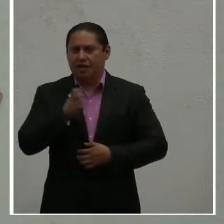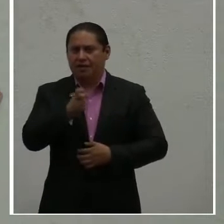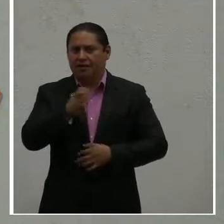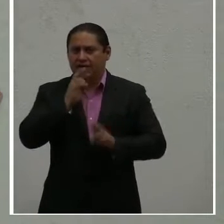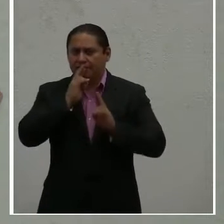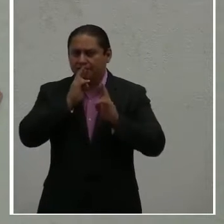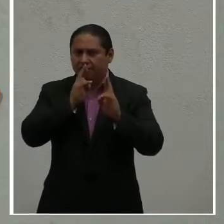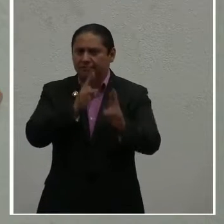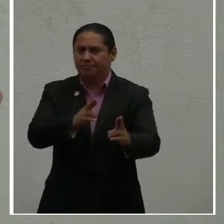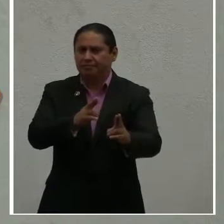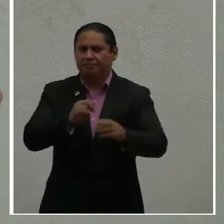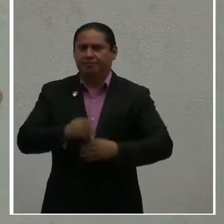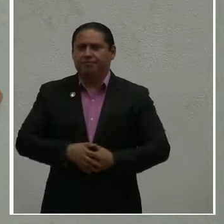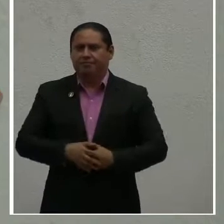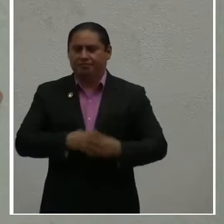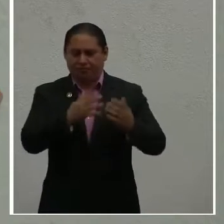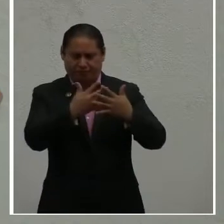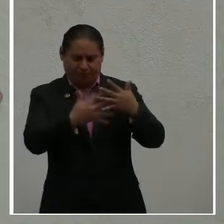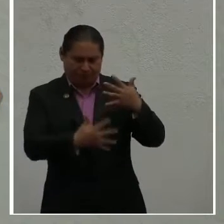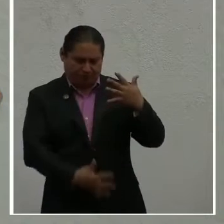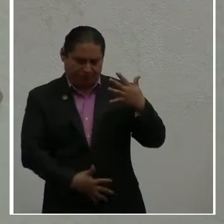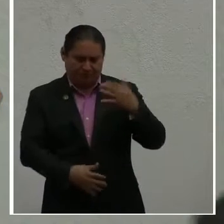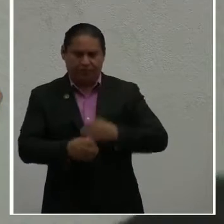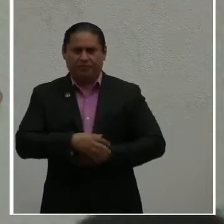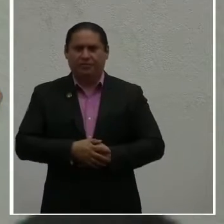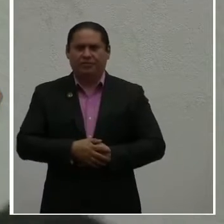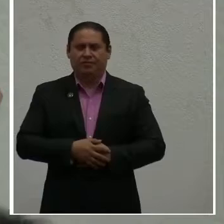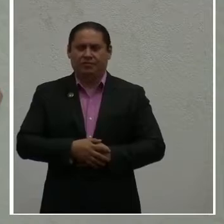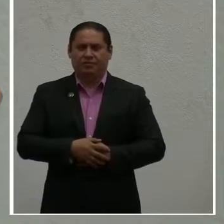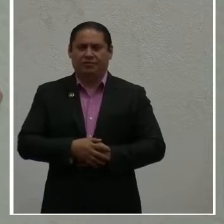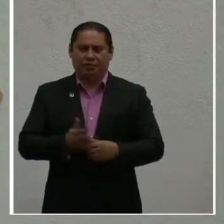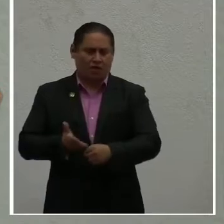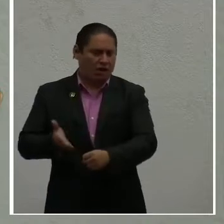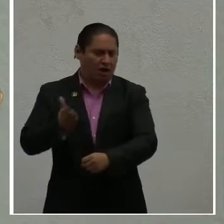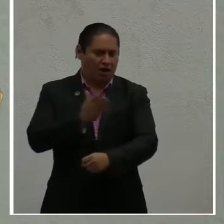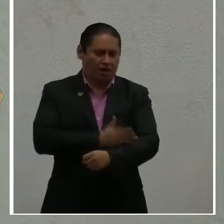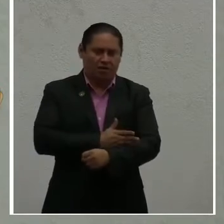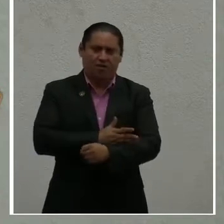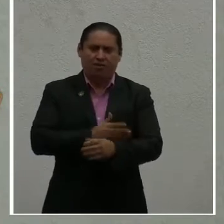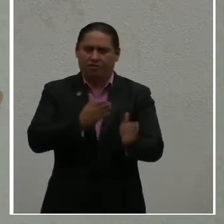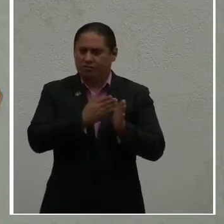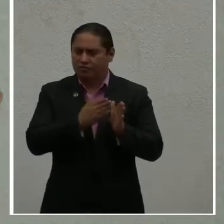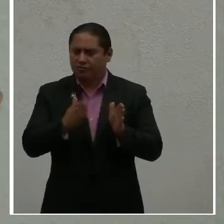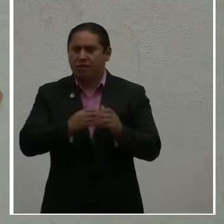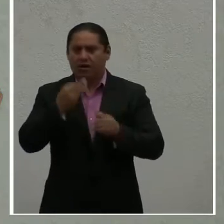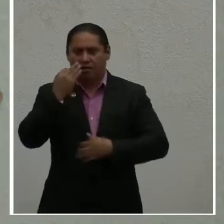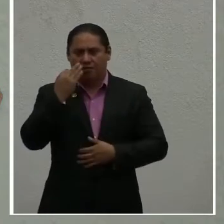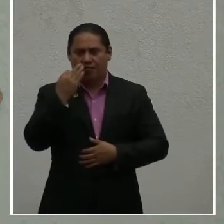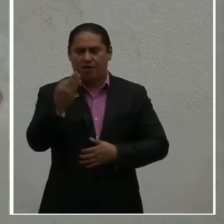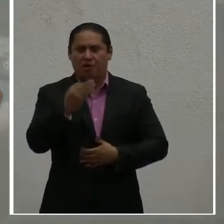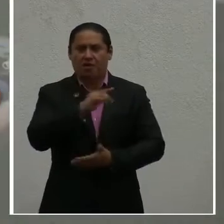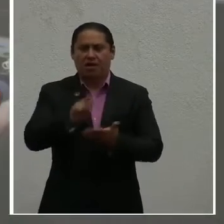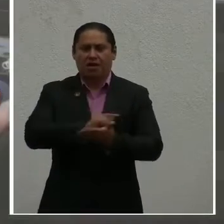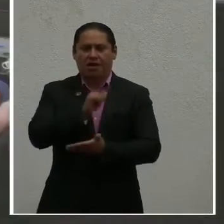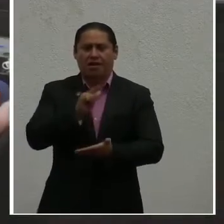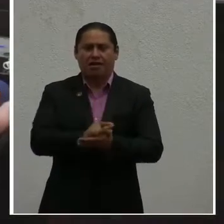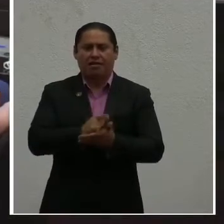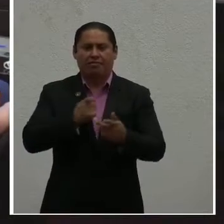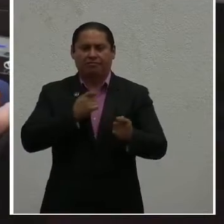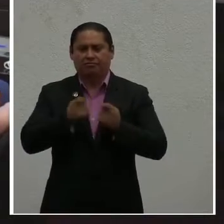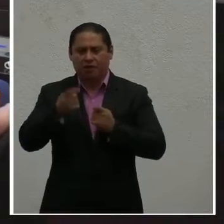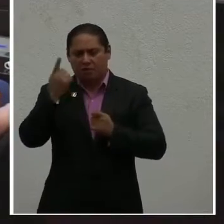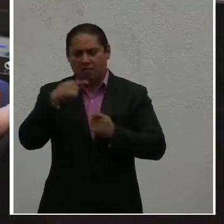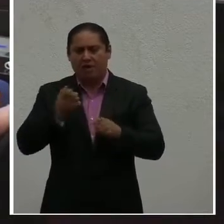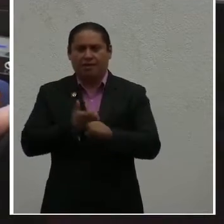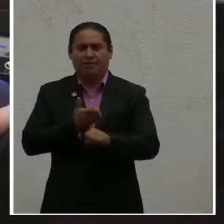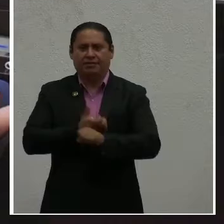se derivan de las cifras de cierre del ejercicio anterior y el tiempo que indica la Ley de Planeación para el Estado